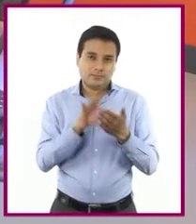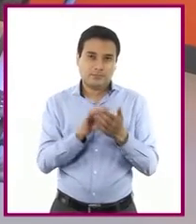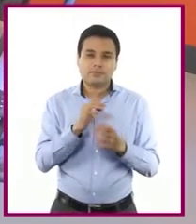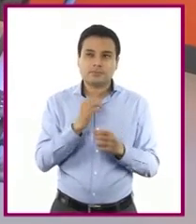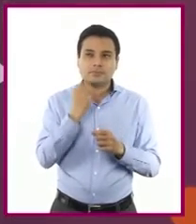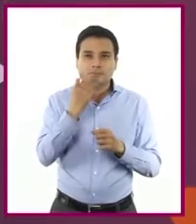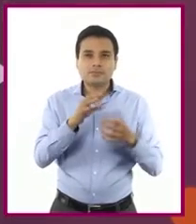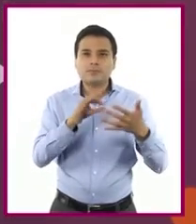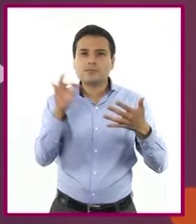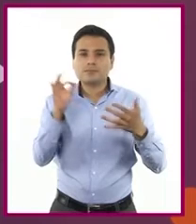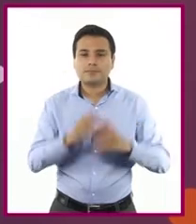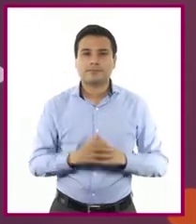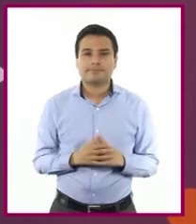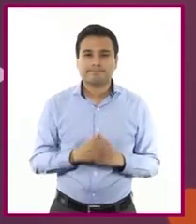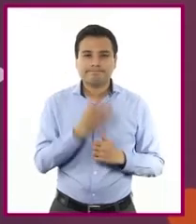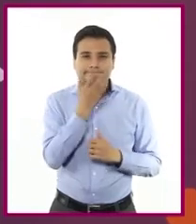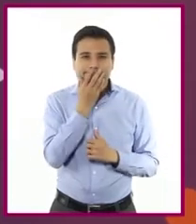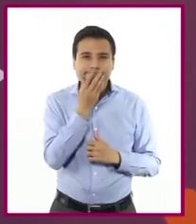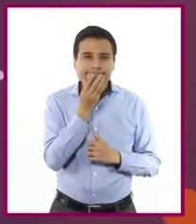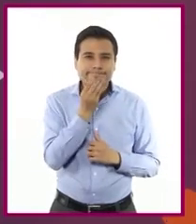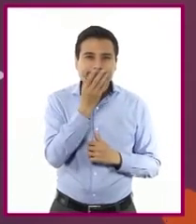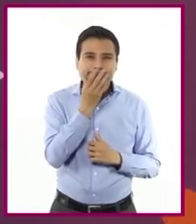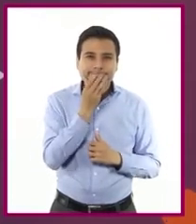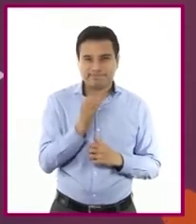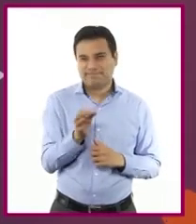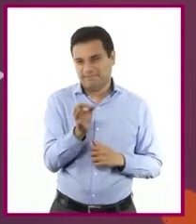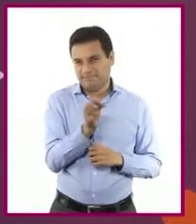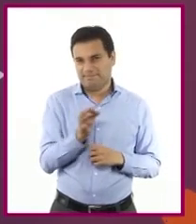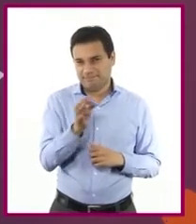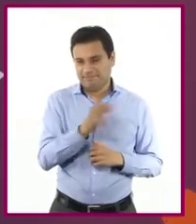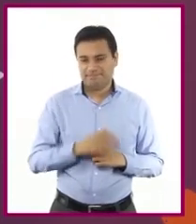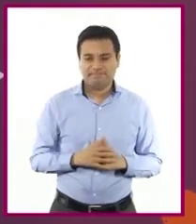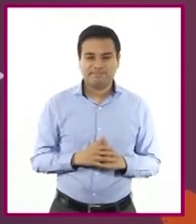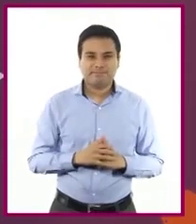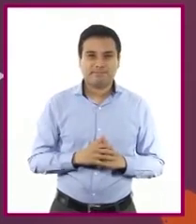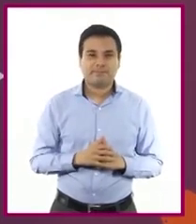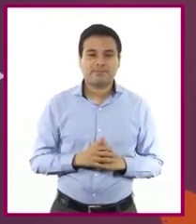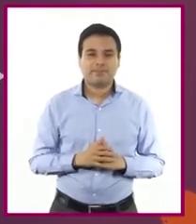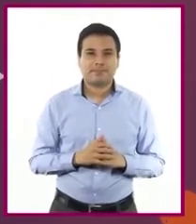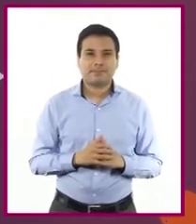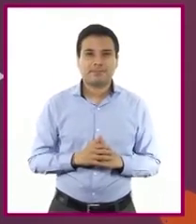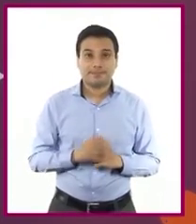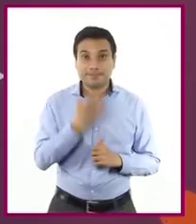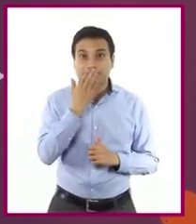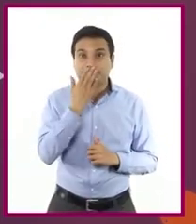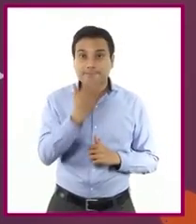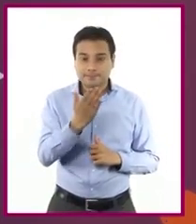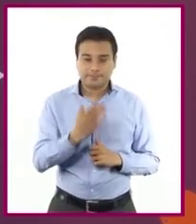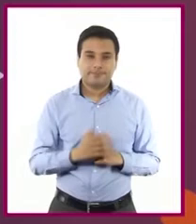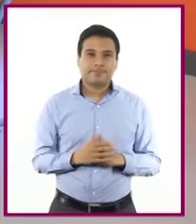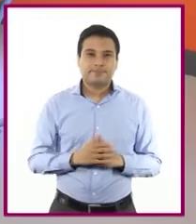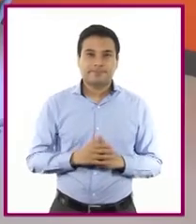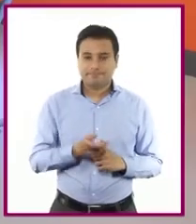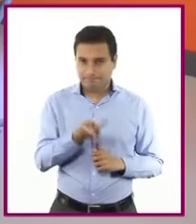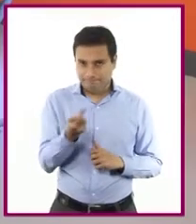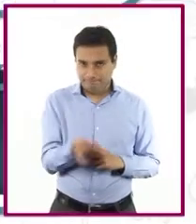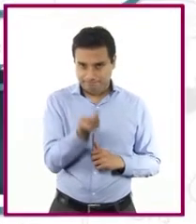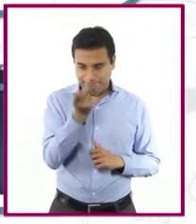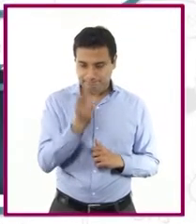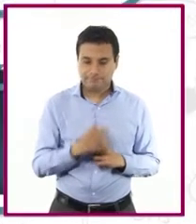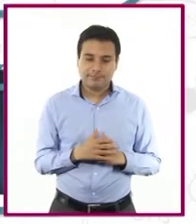elige? Voy por la célula, unidad estructural. ¡Muy bien! La pregunta